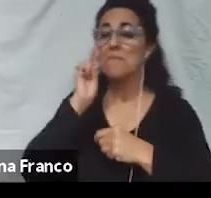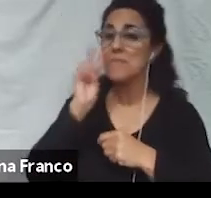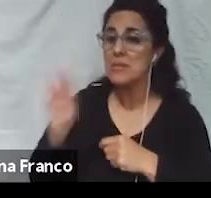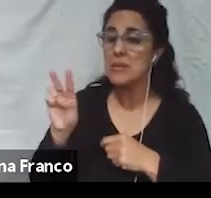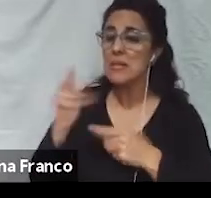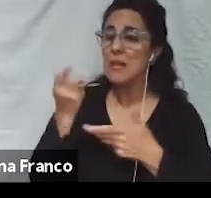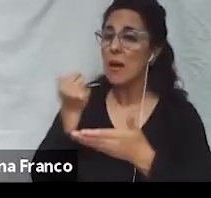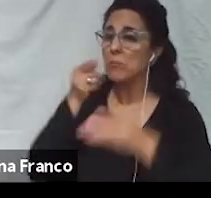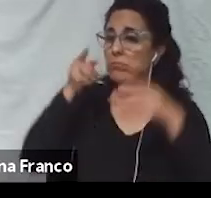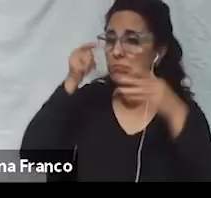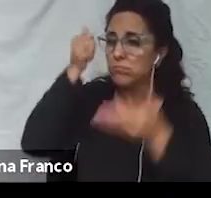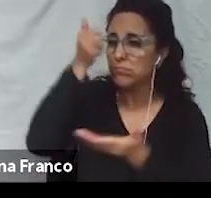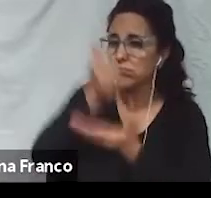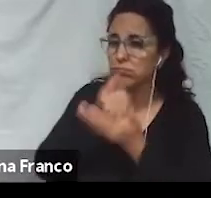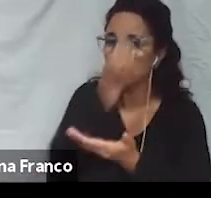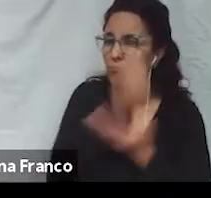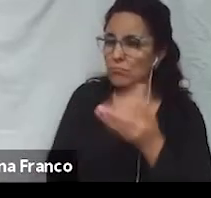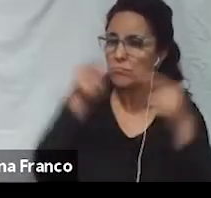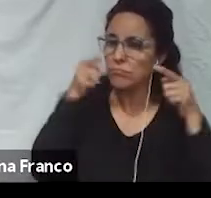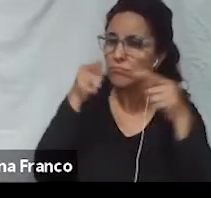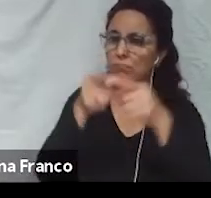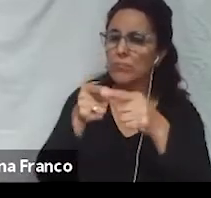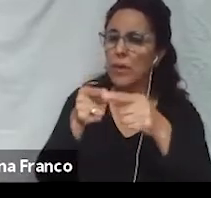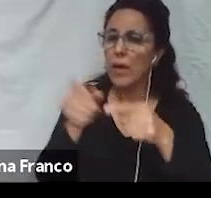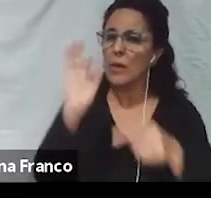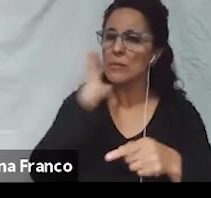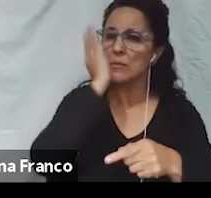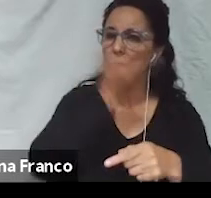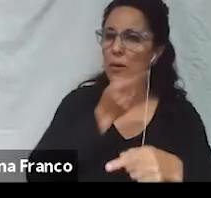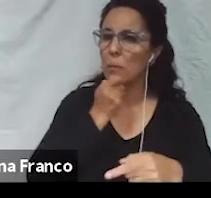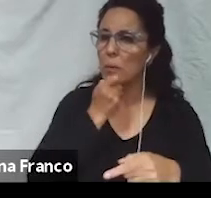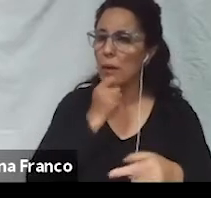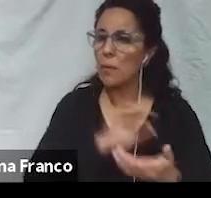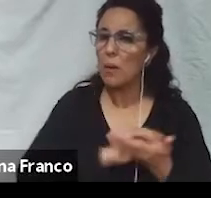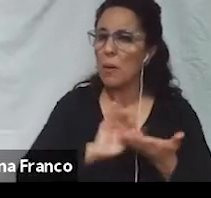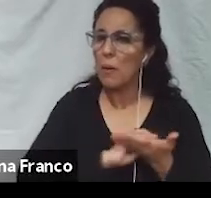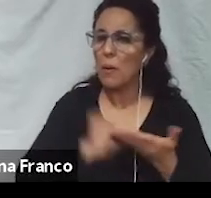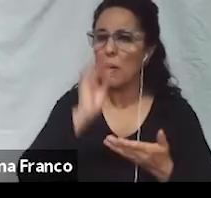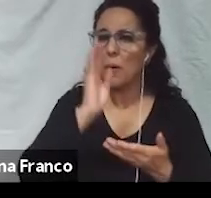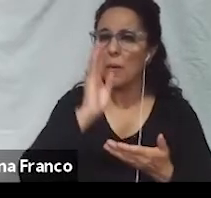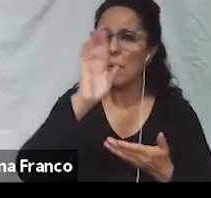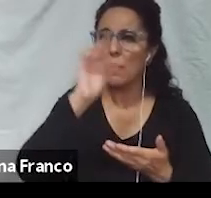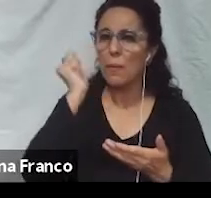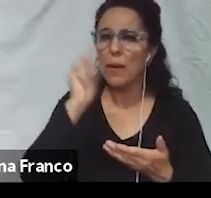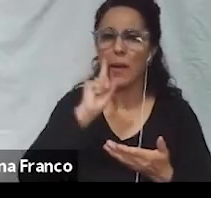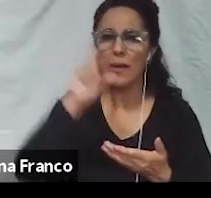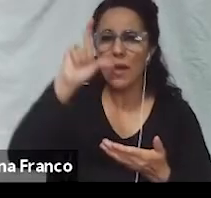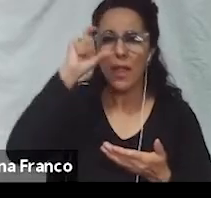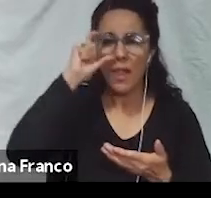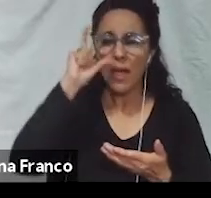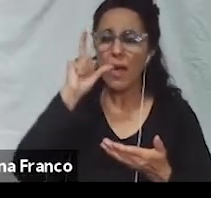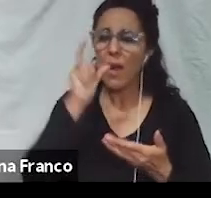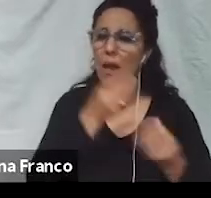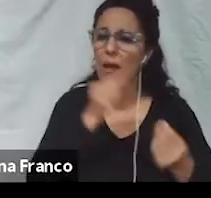hacemos desde la perspectiva de una persona que utiliza una línea braille, por ejemplo, podemos definir si el contenido es